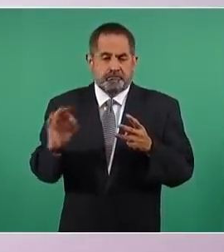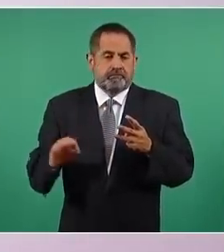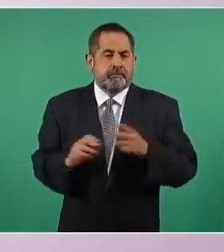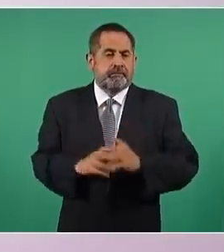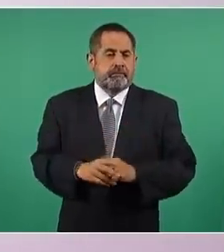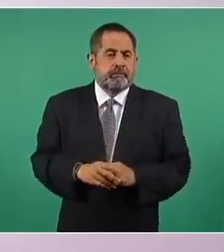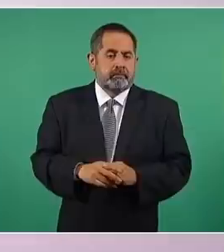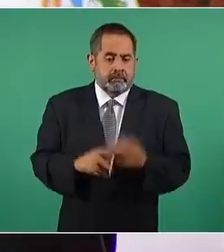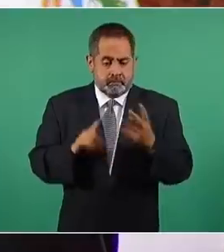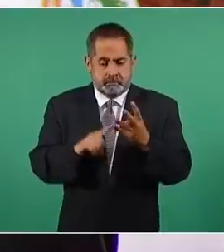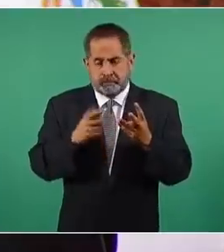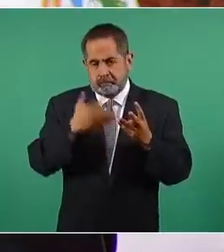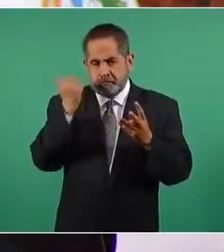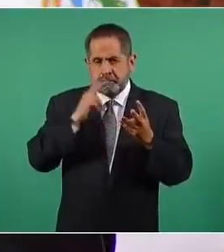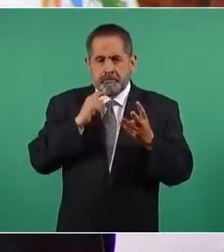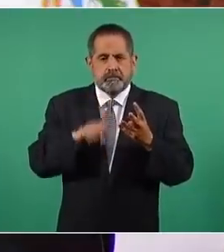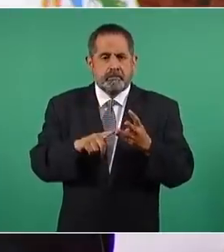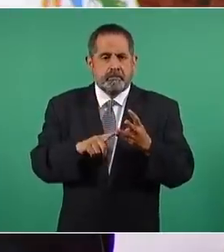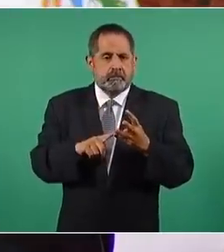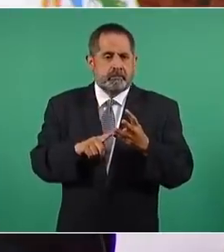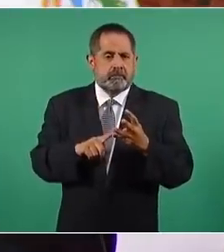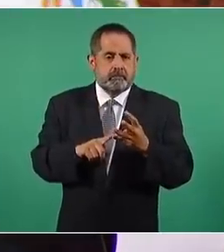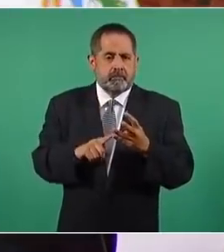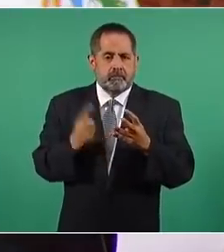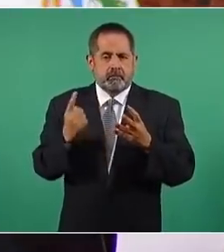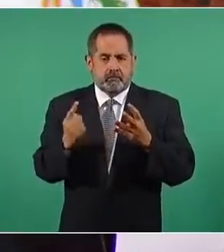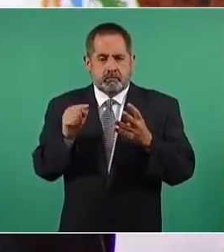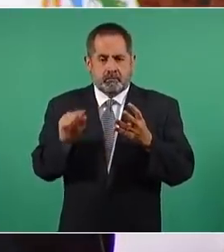40.0%. No sabe, no contestó,